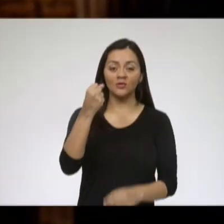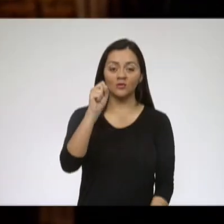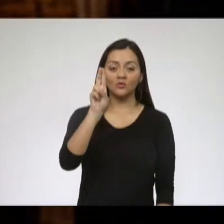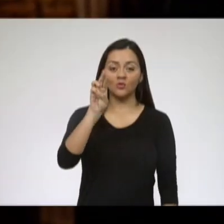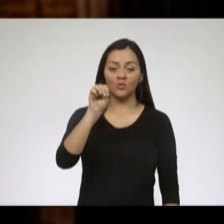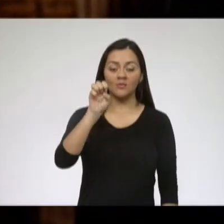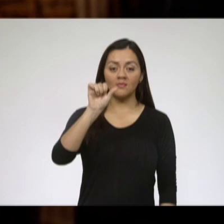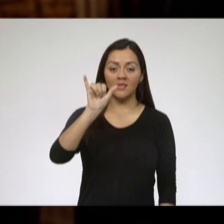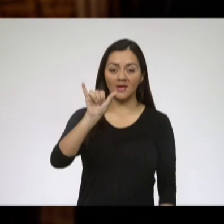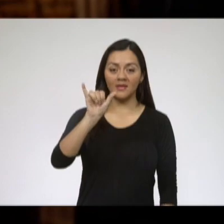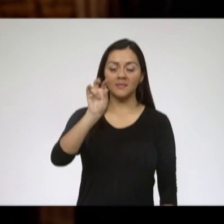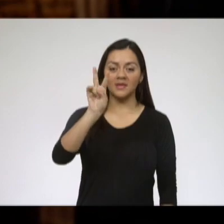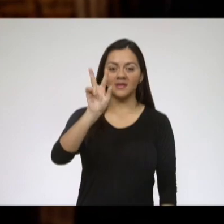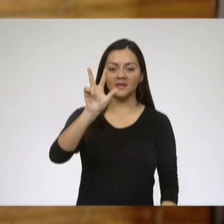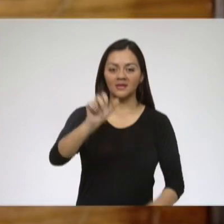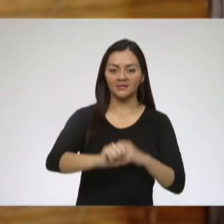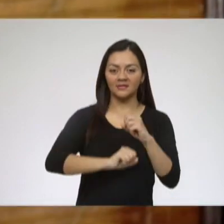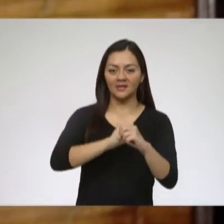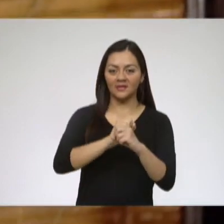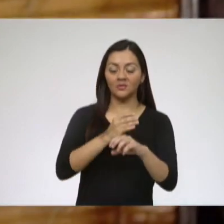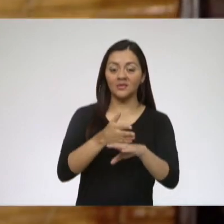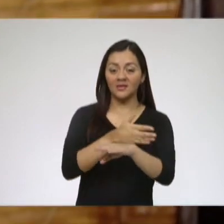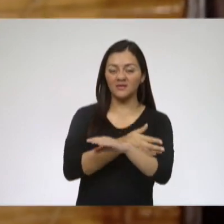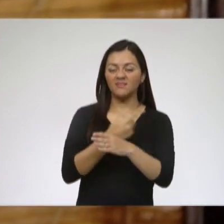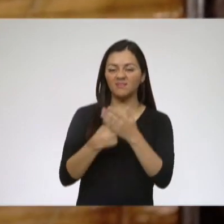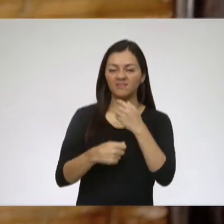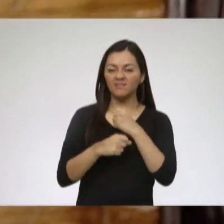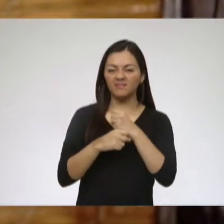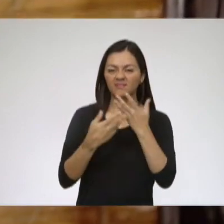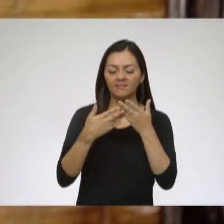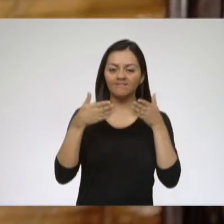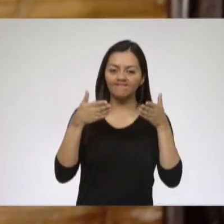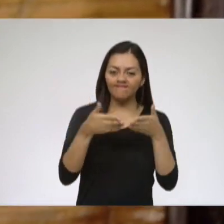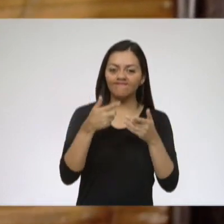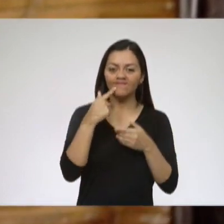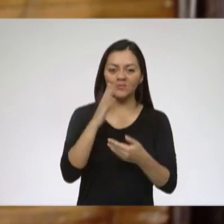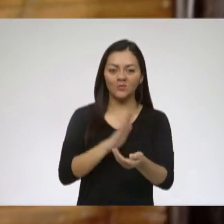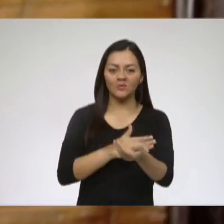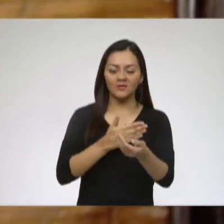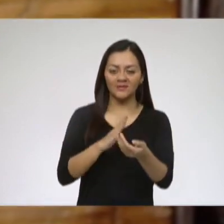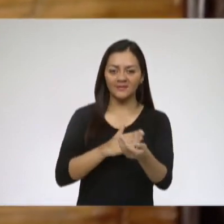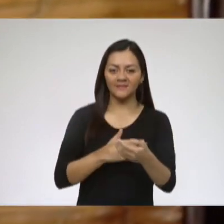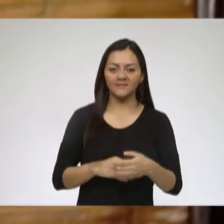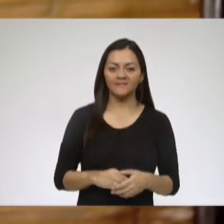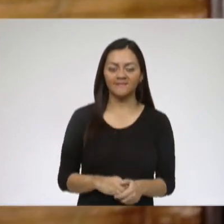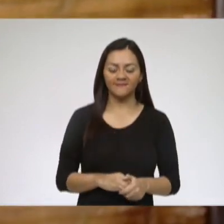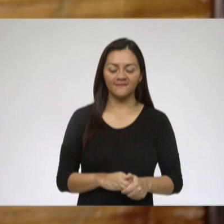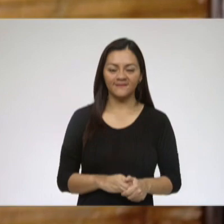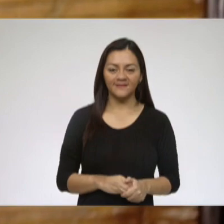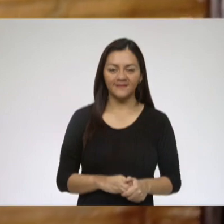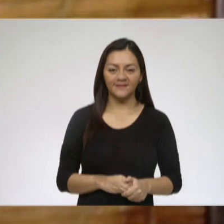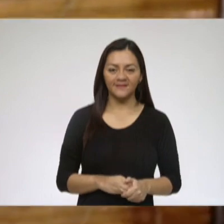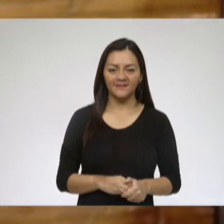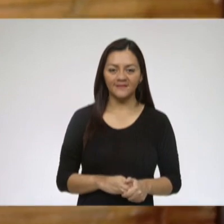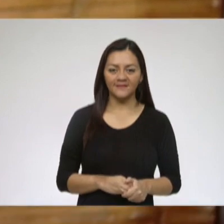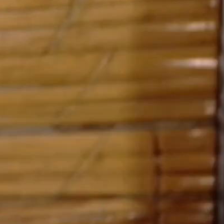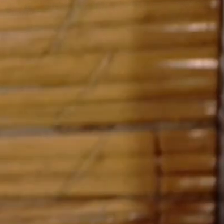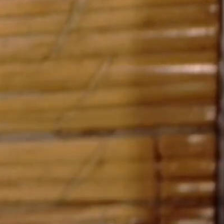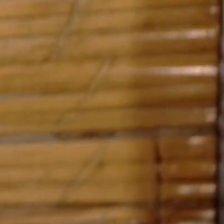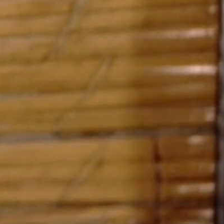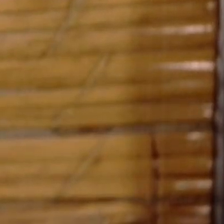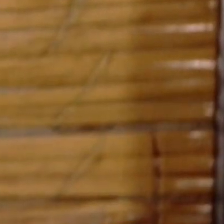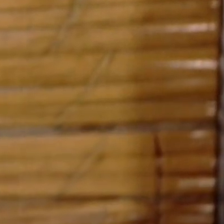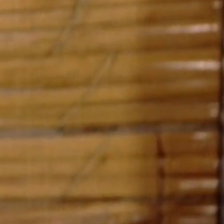ahora me dedico más a la música. Para el pensamiento yo ya aquí tengo puyaka, es que igual para mi yuxijo, tu tan